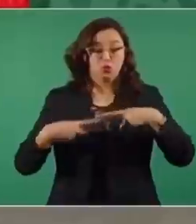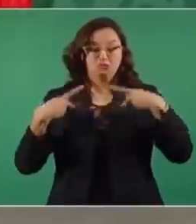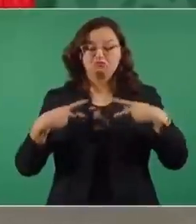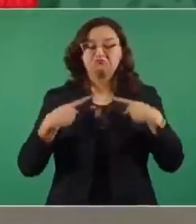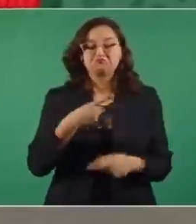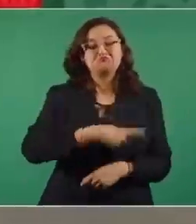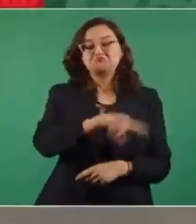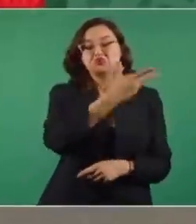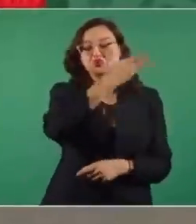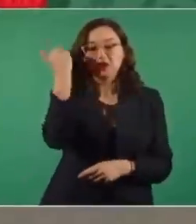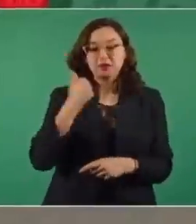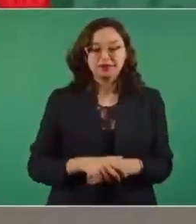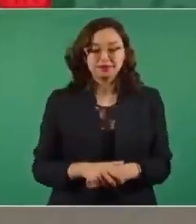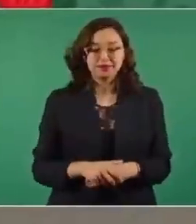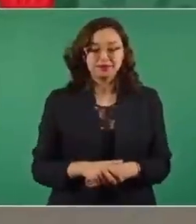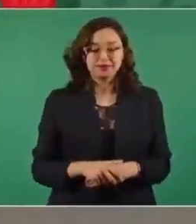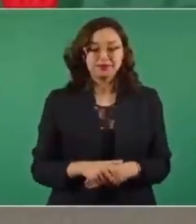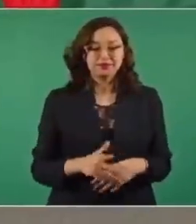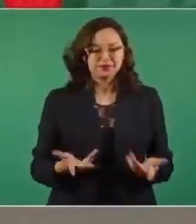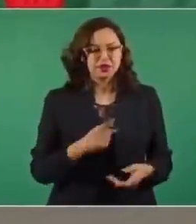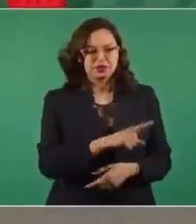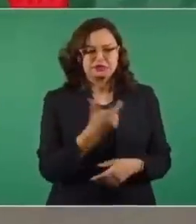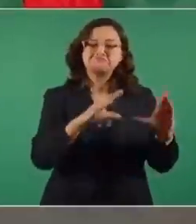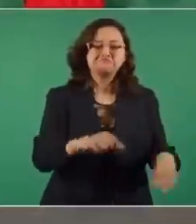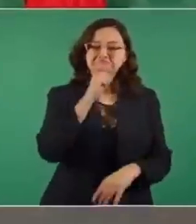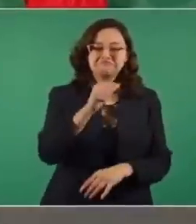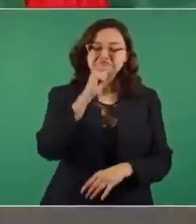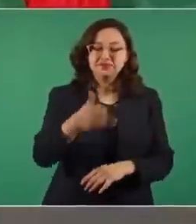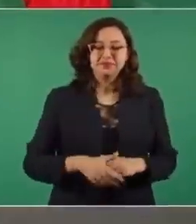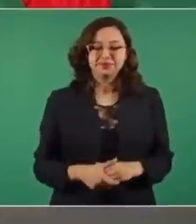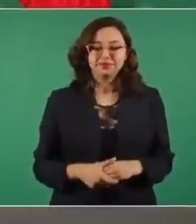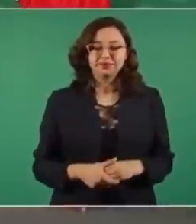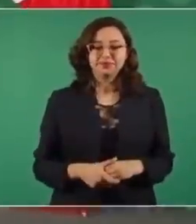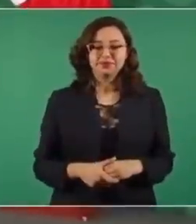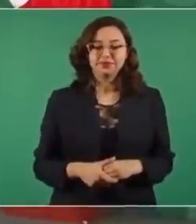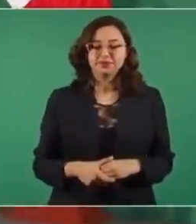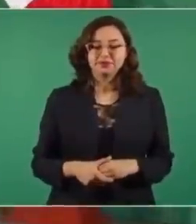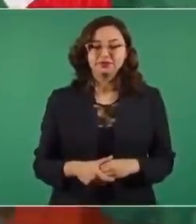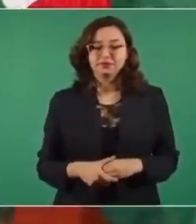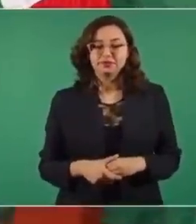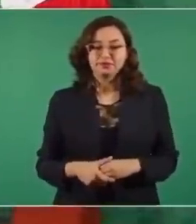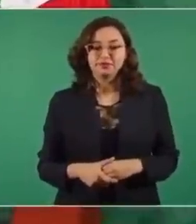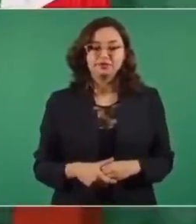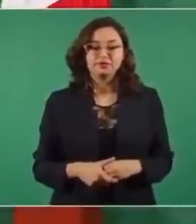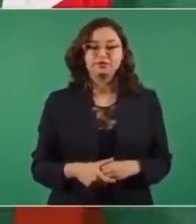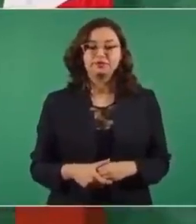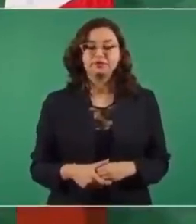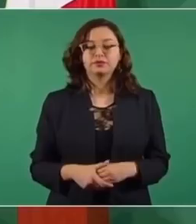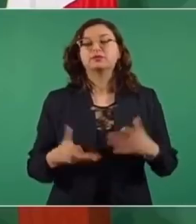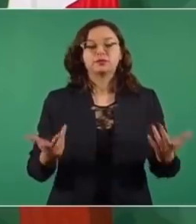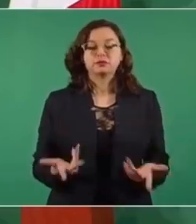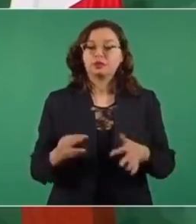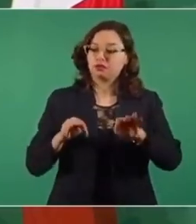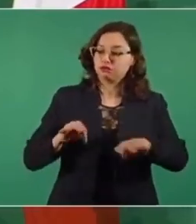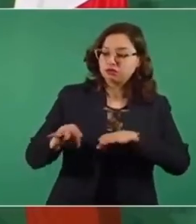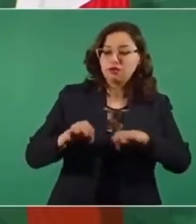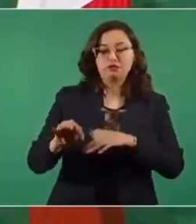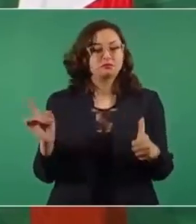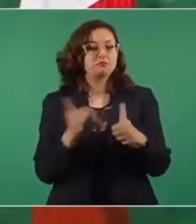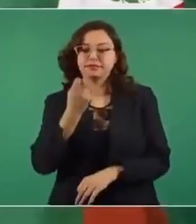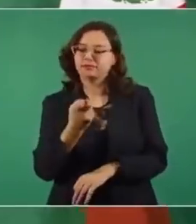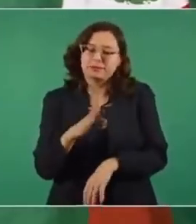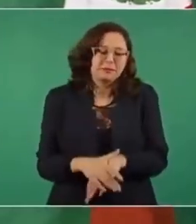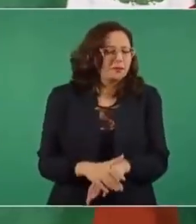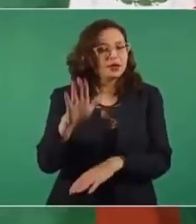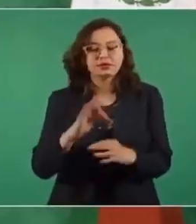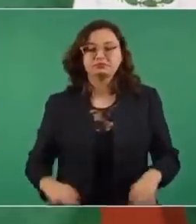No se les enseñan de que debe de haber progreso, pero con justicia. No les enseñan de que lo más importante es que haya empleo y que haya